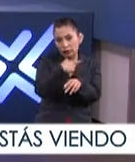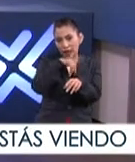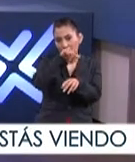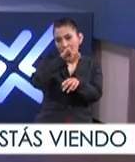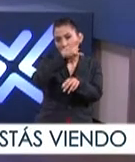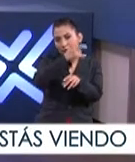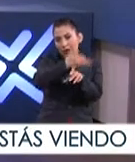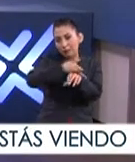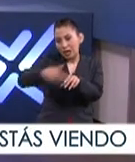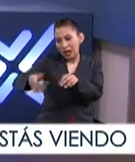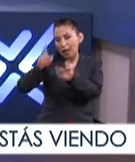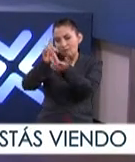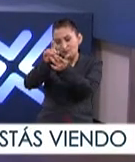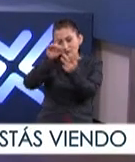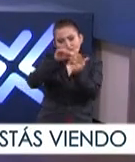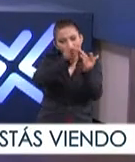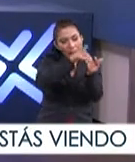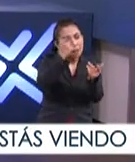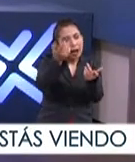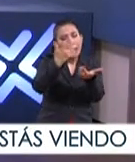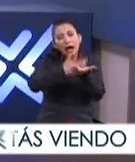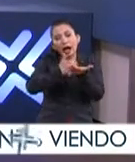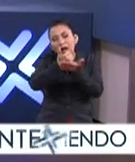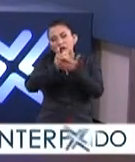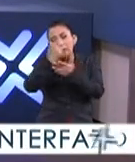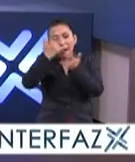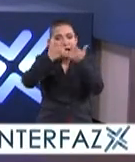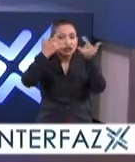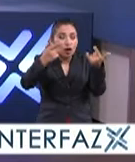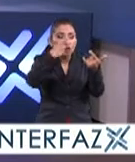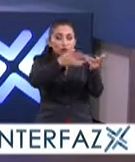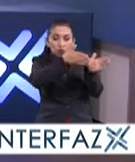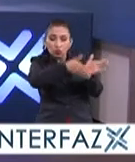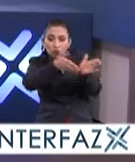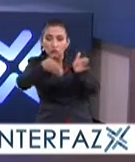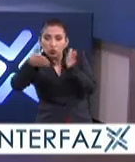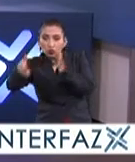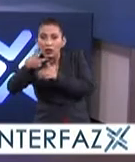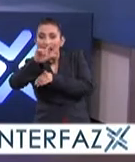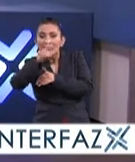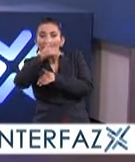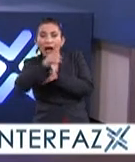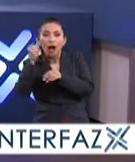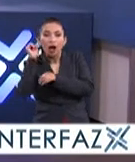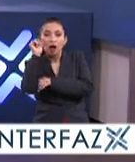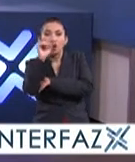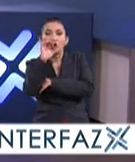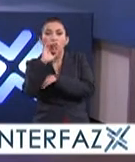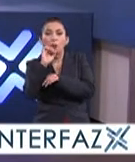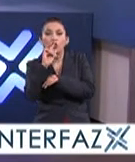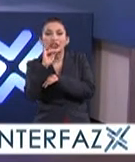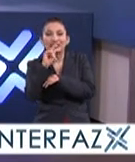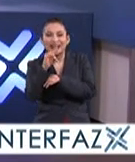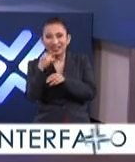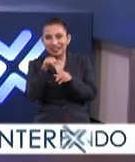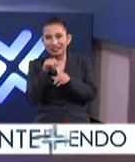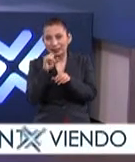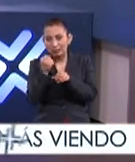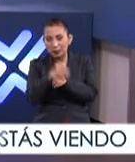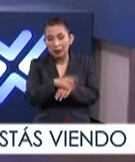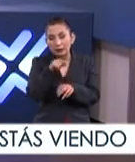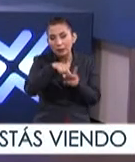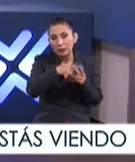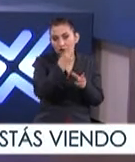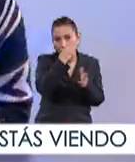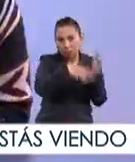Liga, familiares y demás que me pudieran ayudar a reconstruir su paso por la Liga Comunista 23 de septiembre. Esto empezó